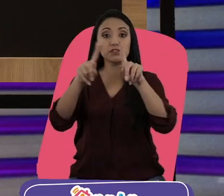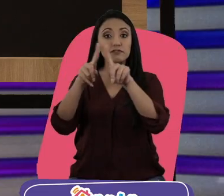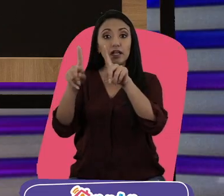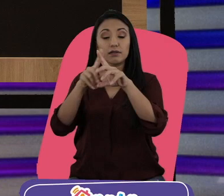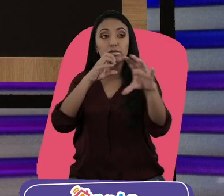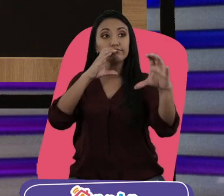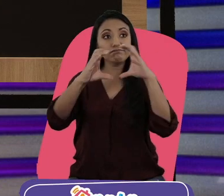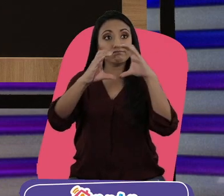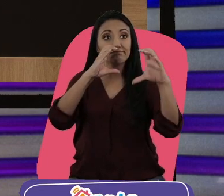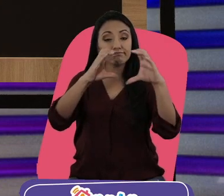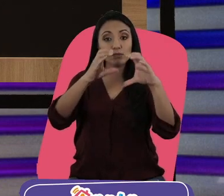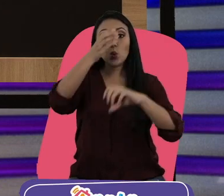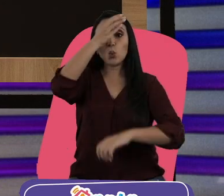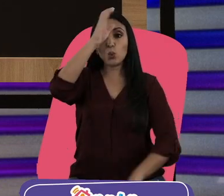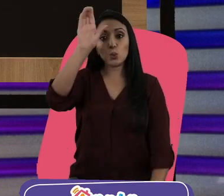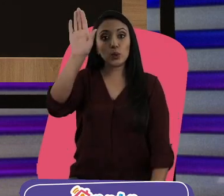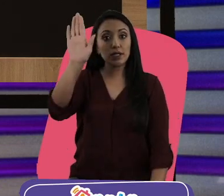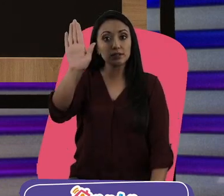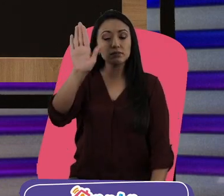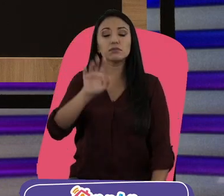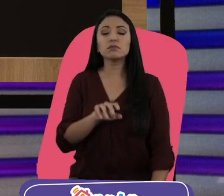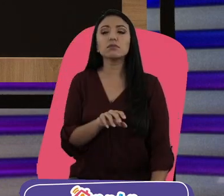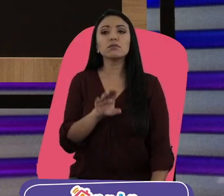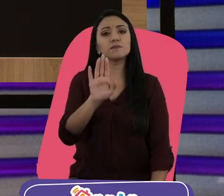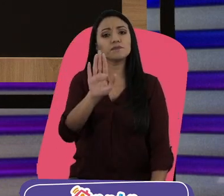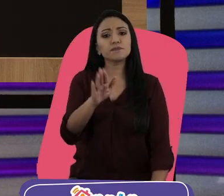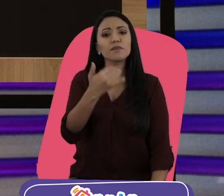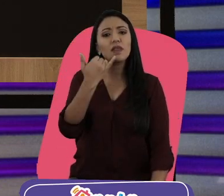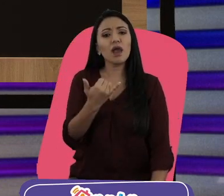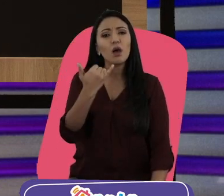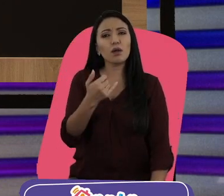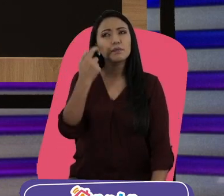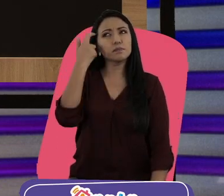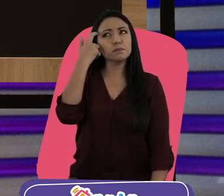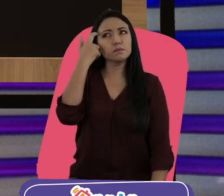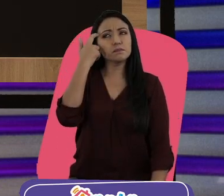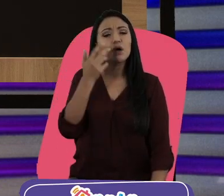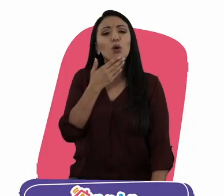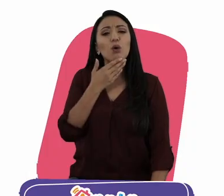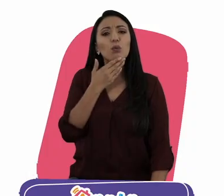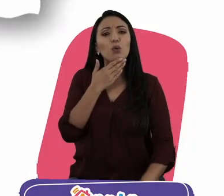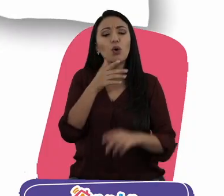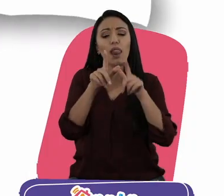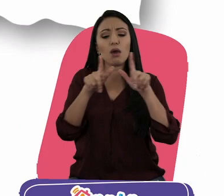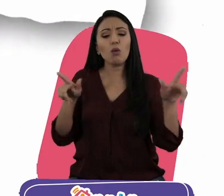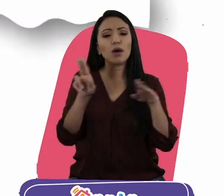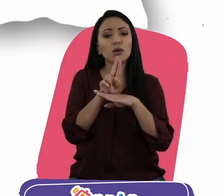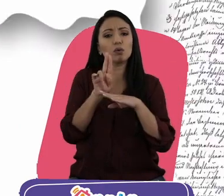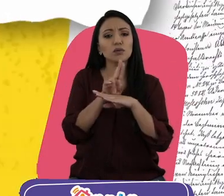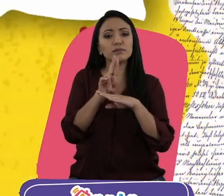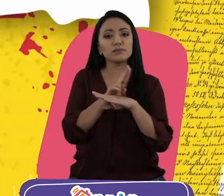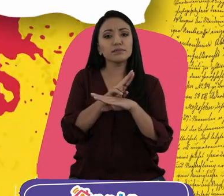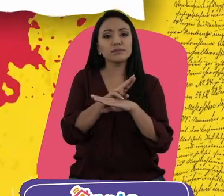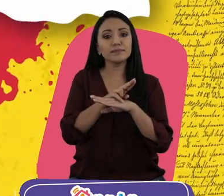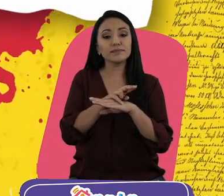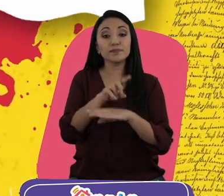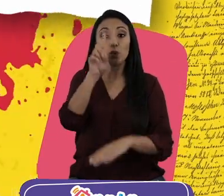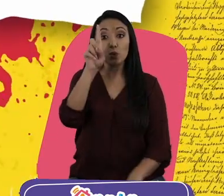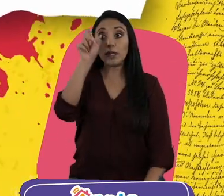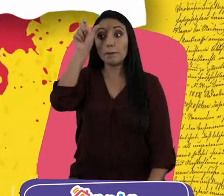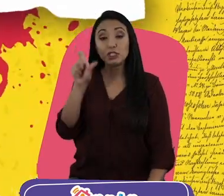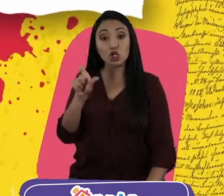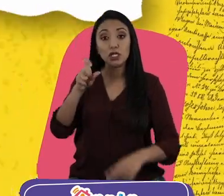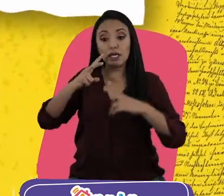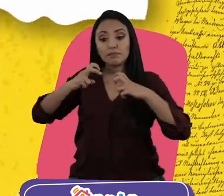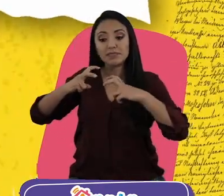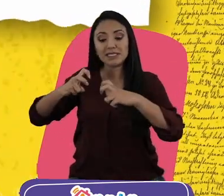Hoy vamos a preguntarnos cómo realmente estamos usando nuestro lenguaje. Daniel Castellanos, un